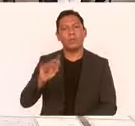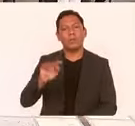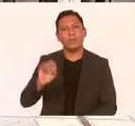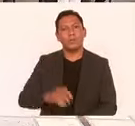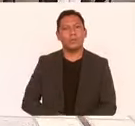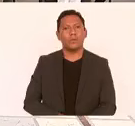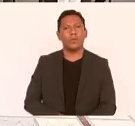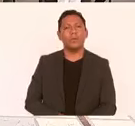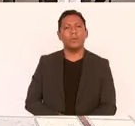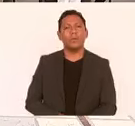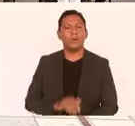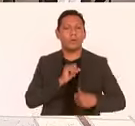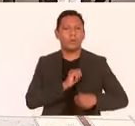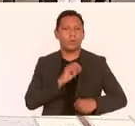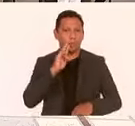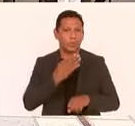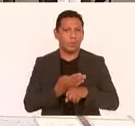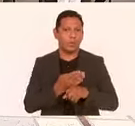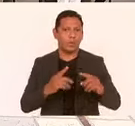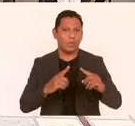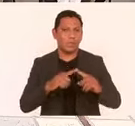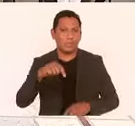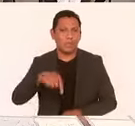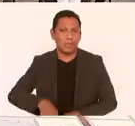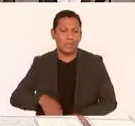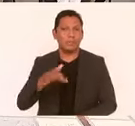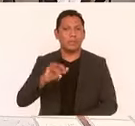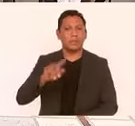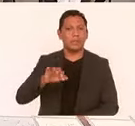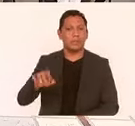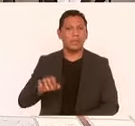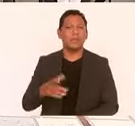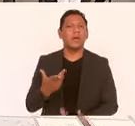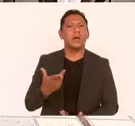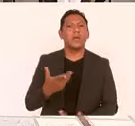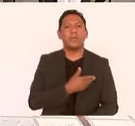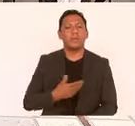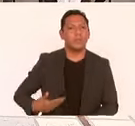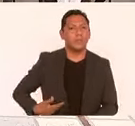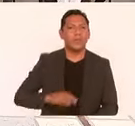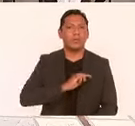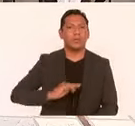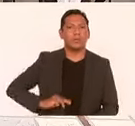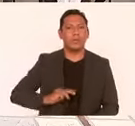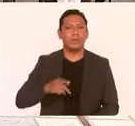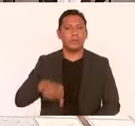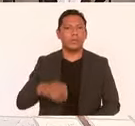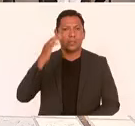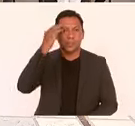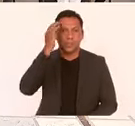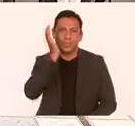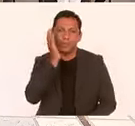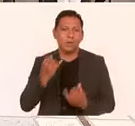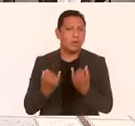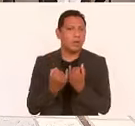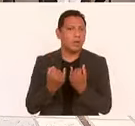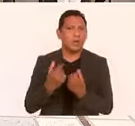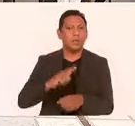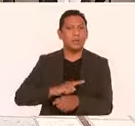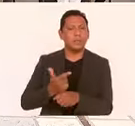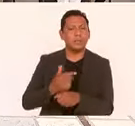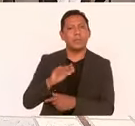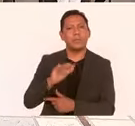a Monseñor Rodrigo Aguilar Martínez, a Jerónima Toledo Villalobos, presidenta municipal, y al licenciado Jesús